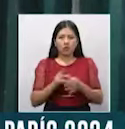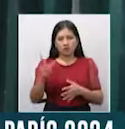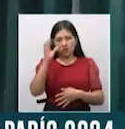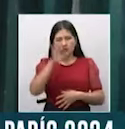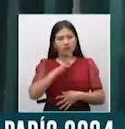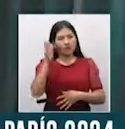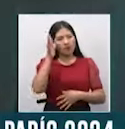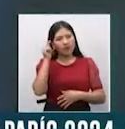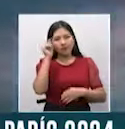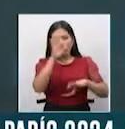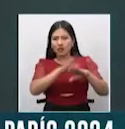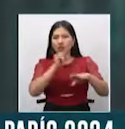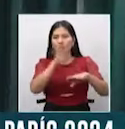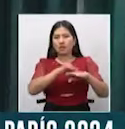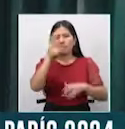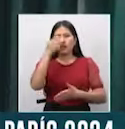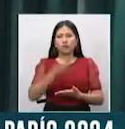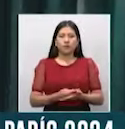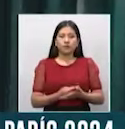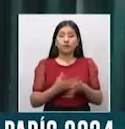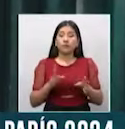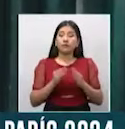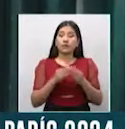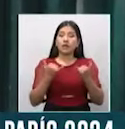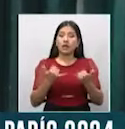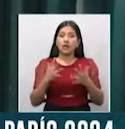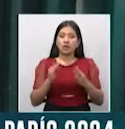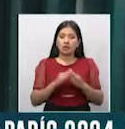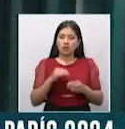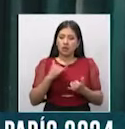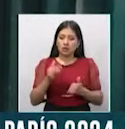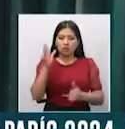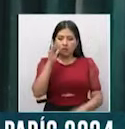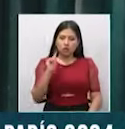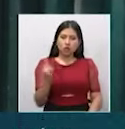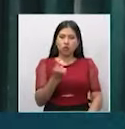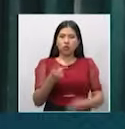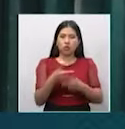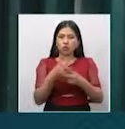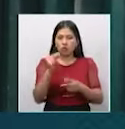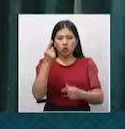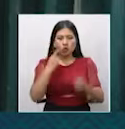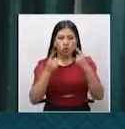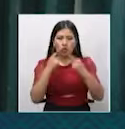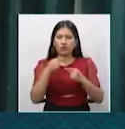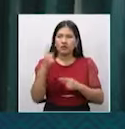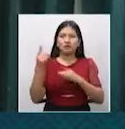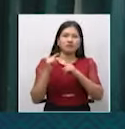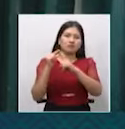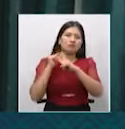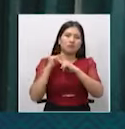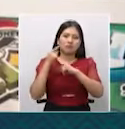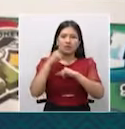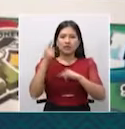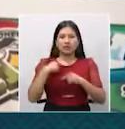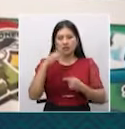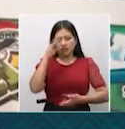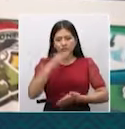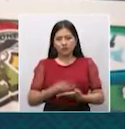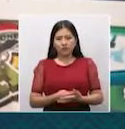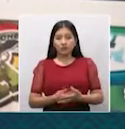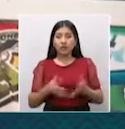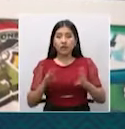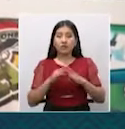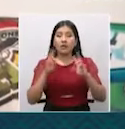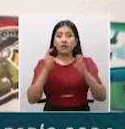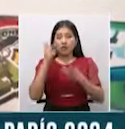Héctor, todo era Héctor. Mami, solita te estás quedando, cuidado que estás llorando, siendo, así me dice. Pues. Elmer